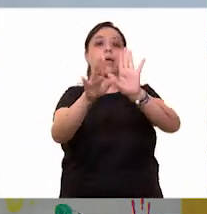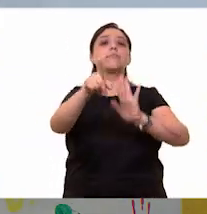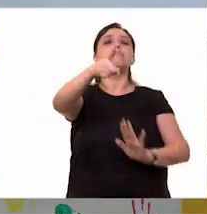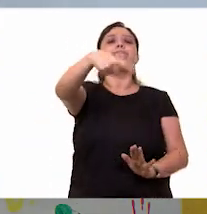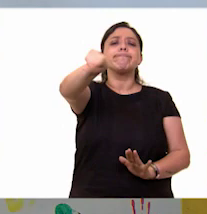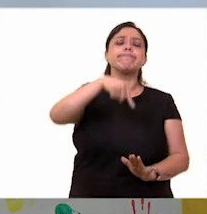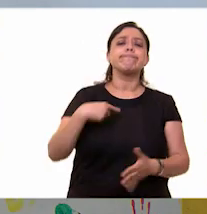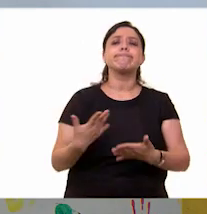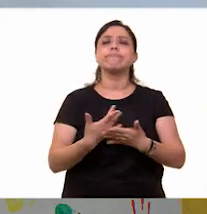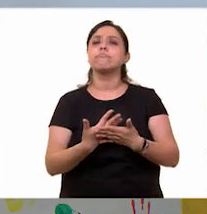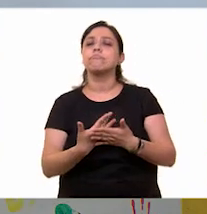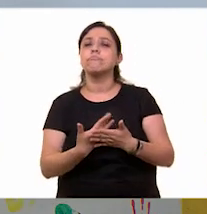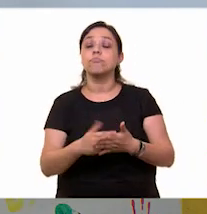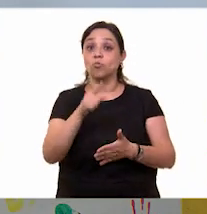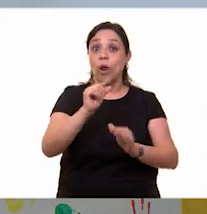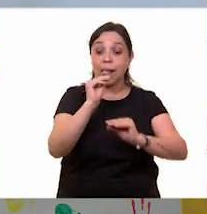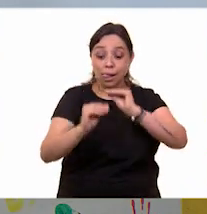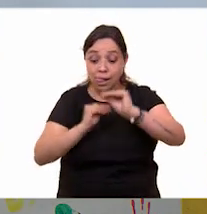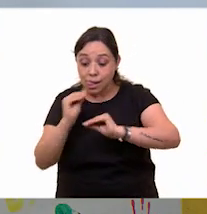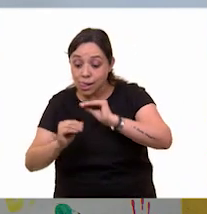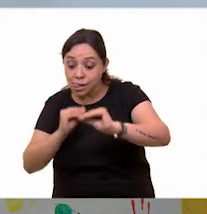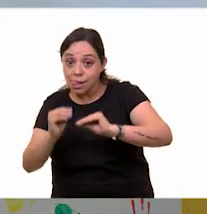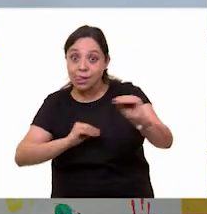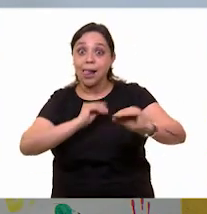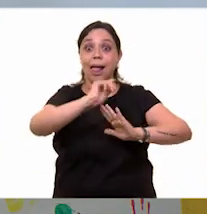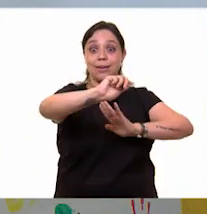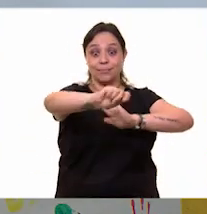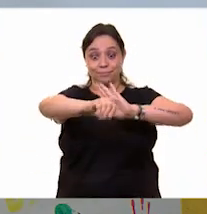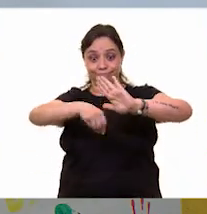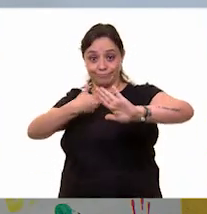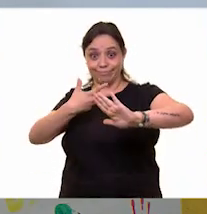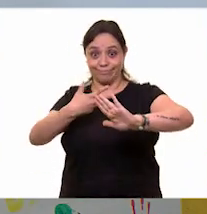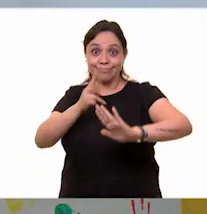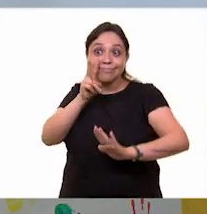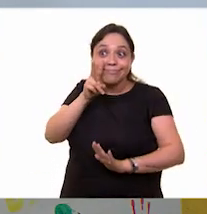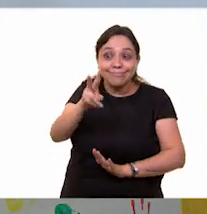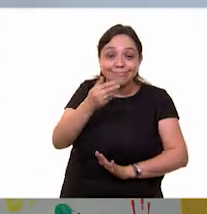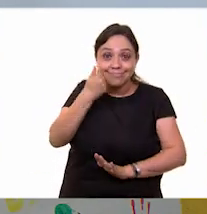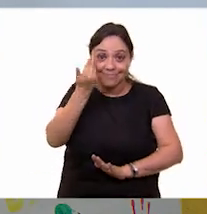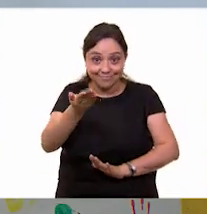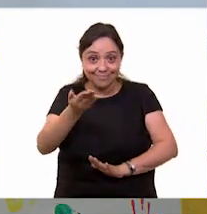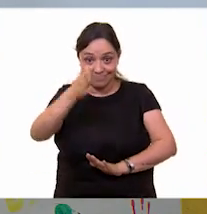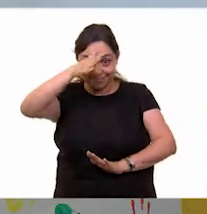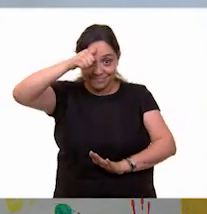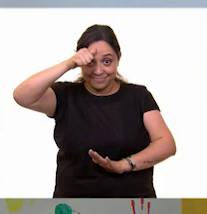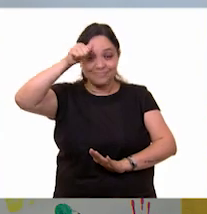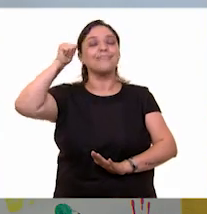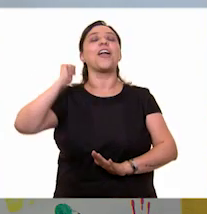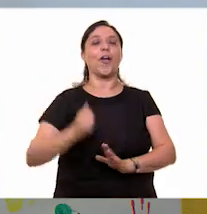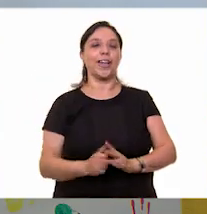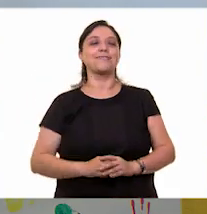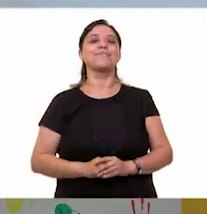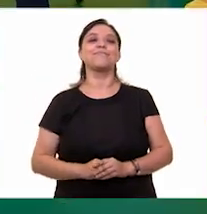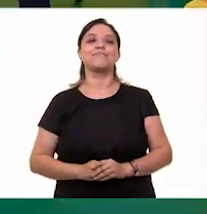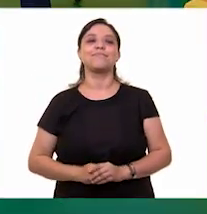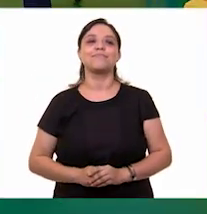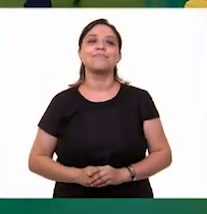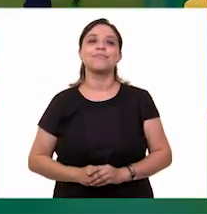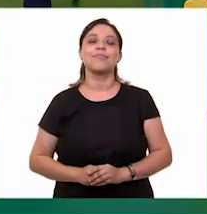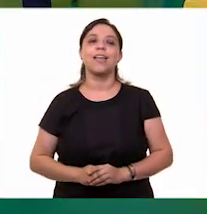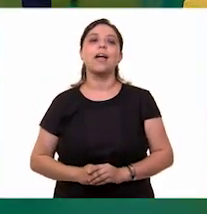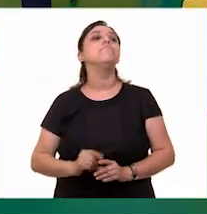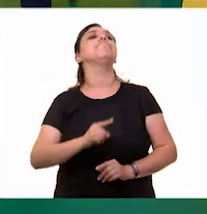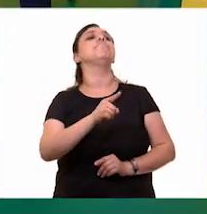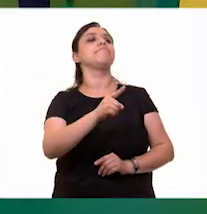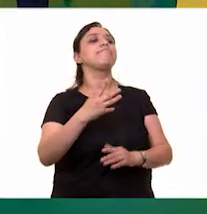me manden cómo les quedaron sus manteles porque queremos conocerlos. ¿De acuerdo? Bien. Oscar, ¿cómo